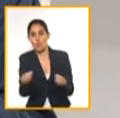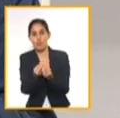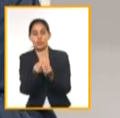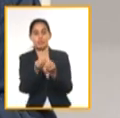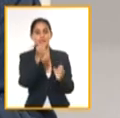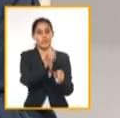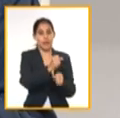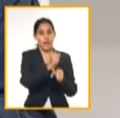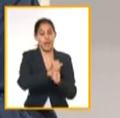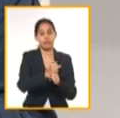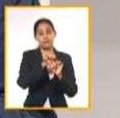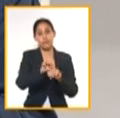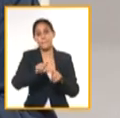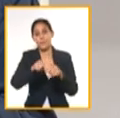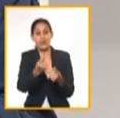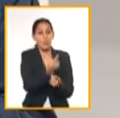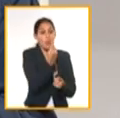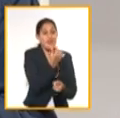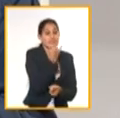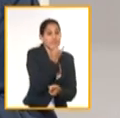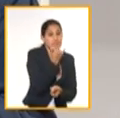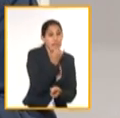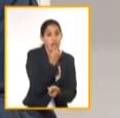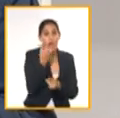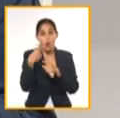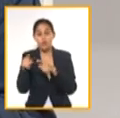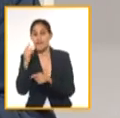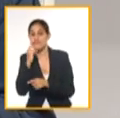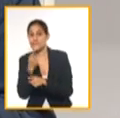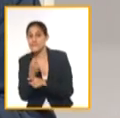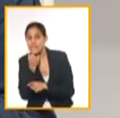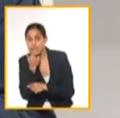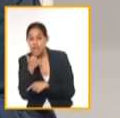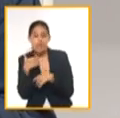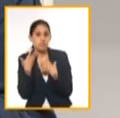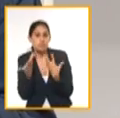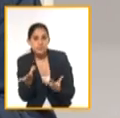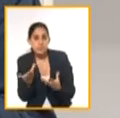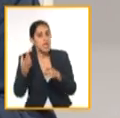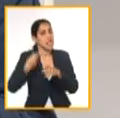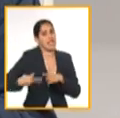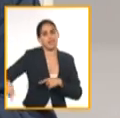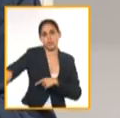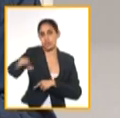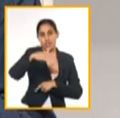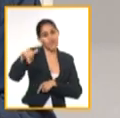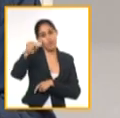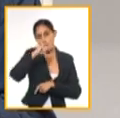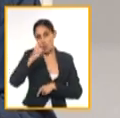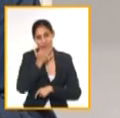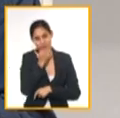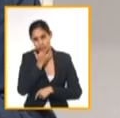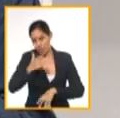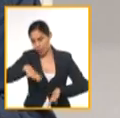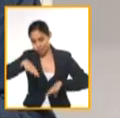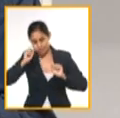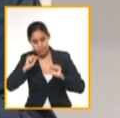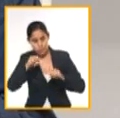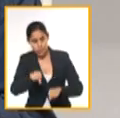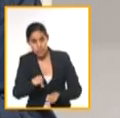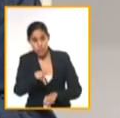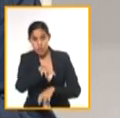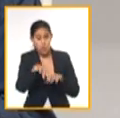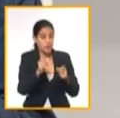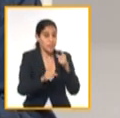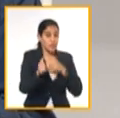afectación del servicio comienza muy temprano en la mañana a partir de Matanza hacia Guantánamo. O sea, se incrementa